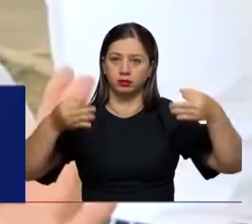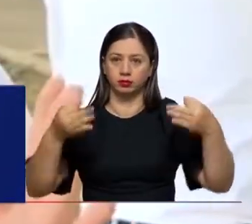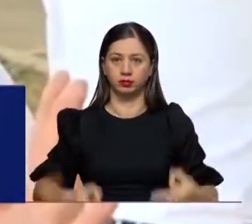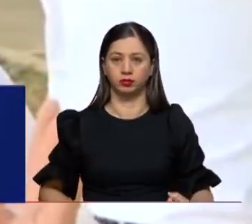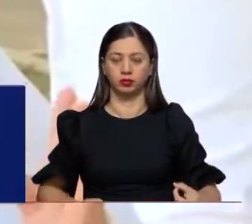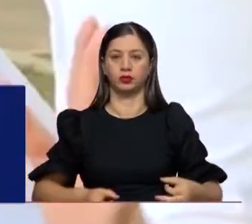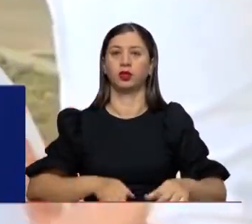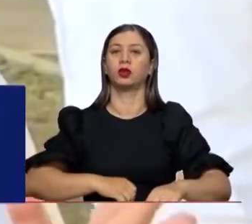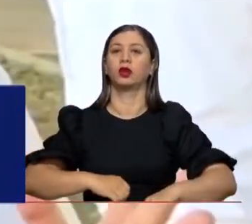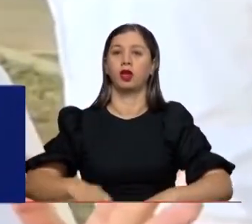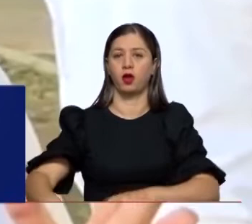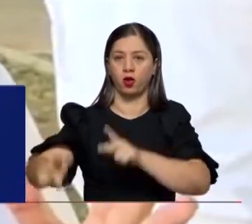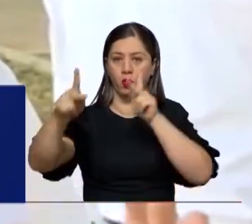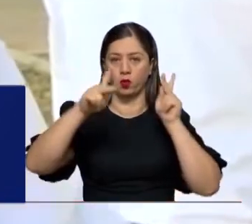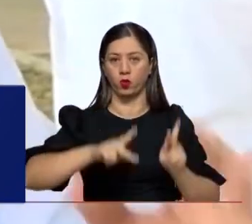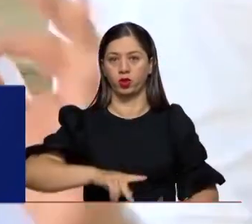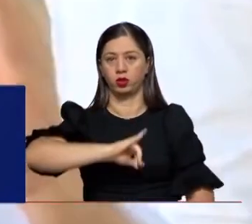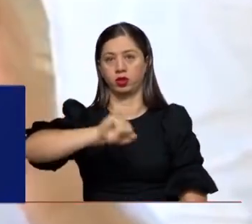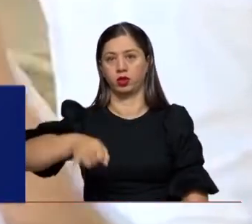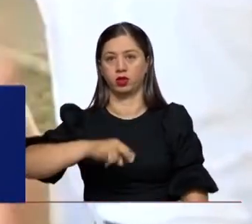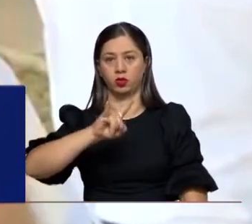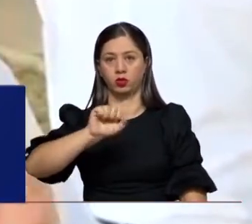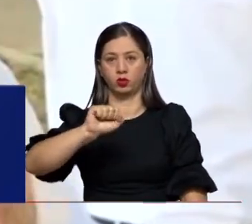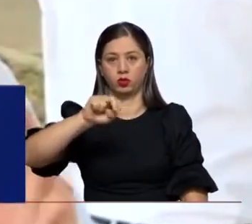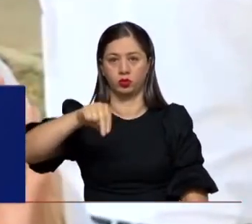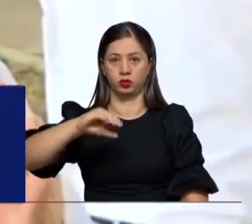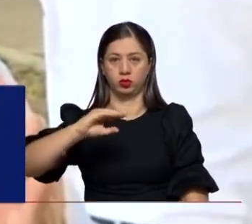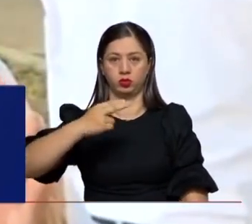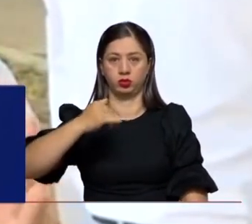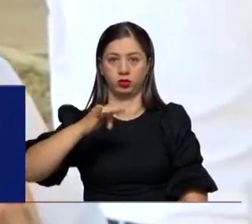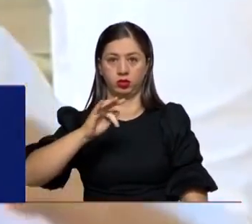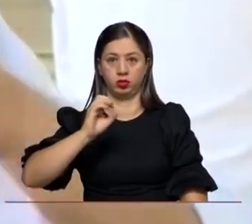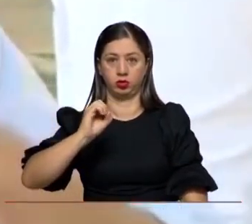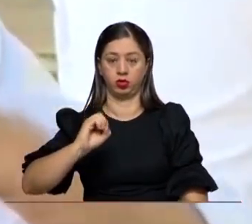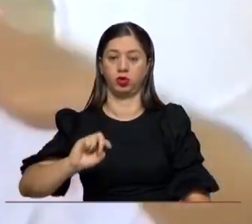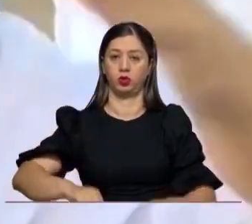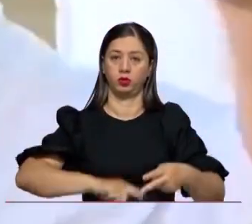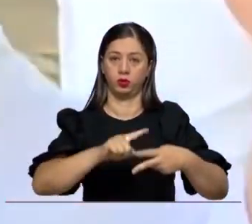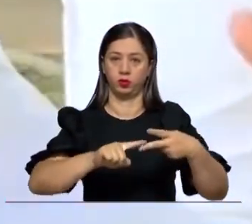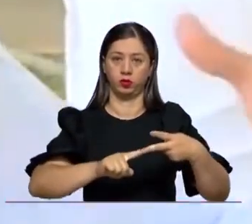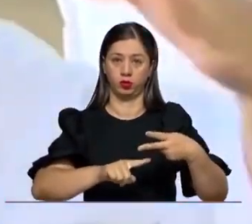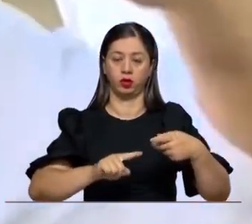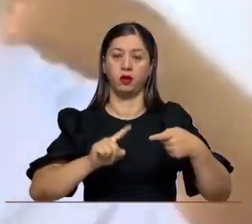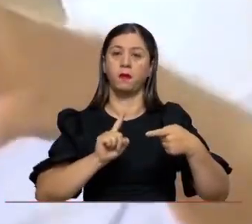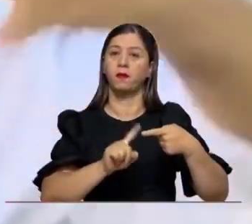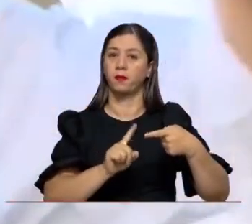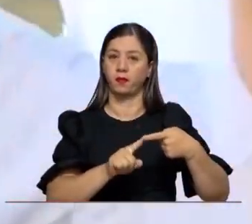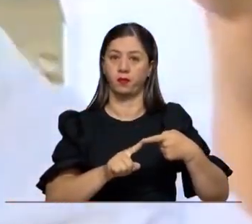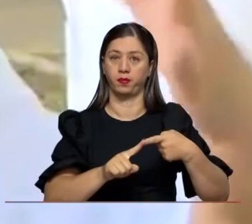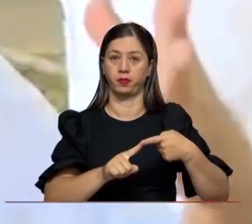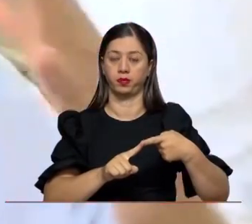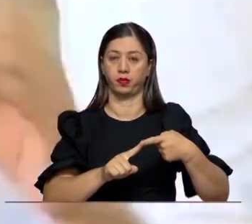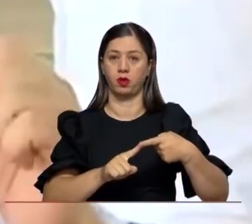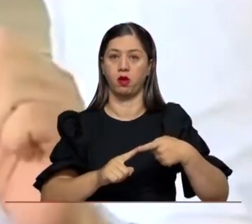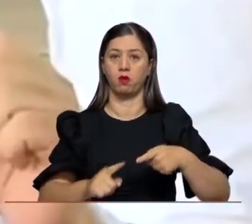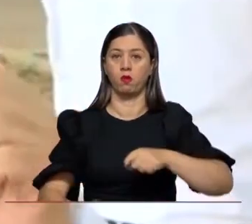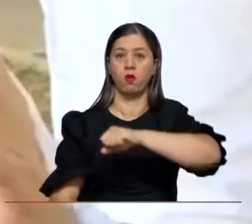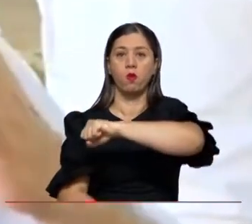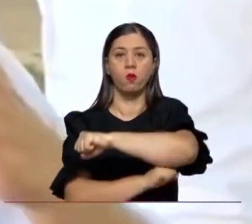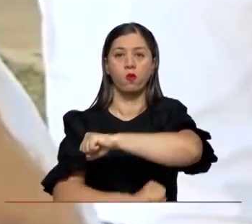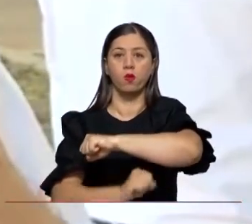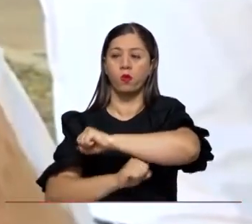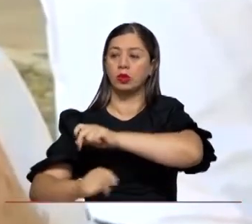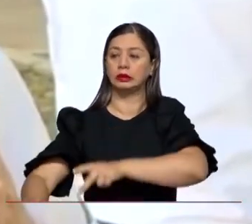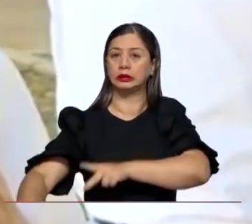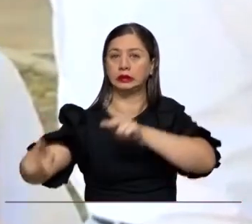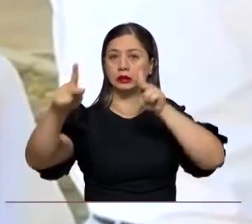entrega funcional del puente de Juanchito, que tiene dos grandes componentes: el componente de la superestructura del puente